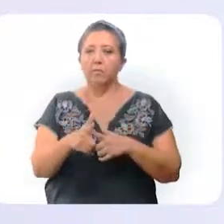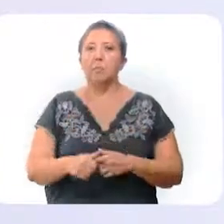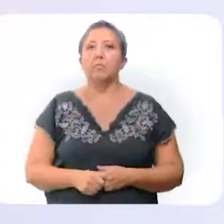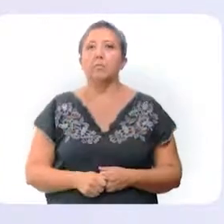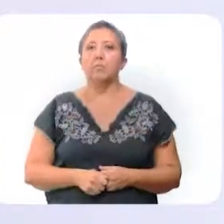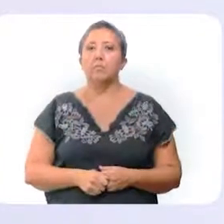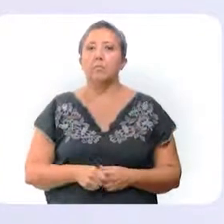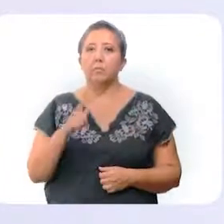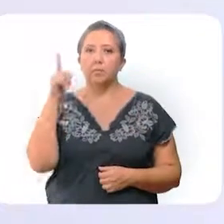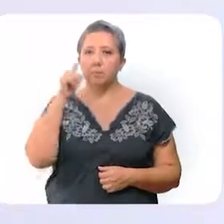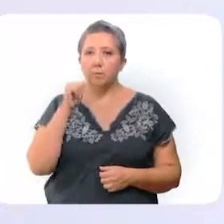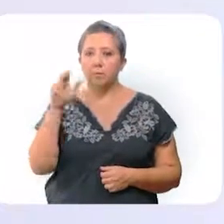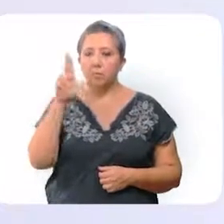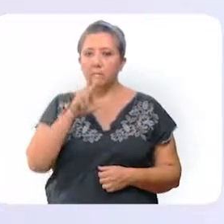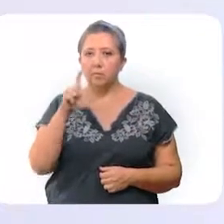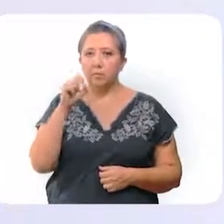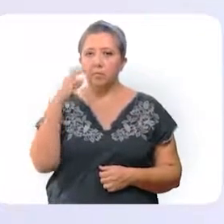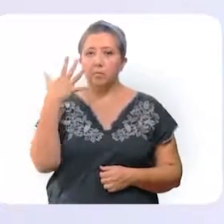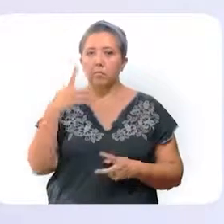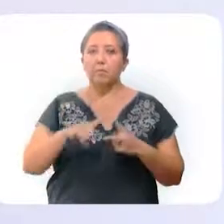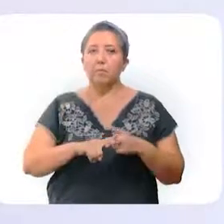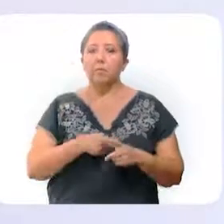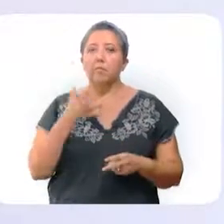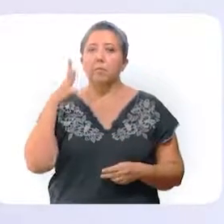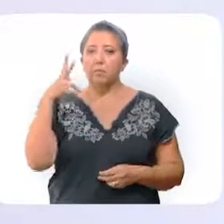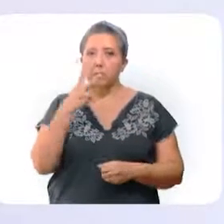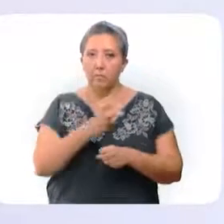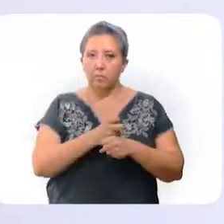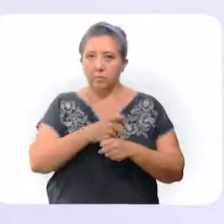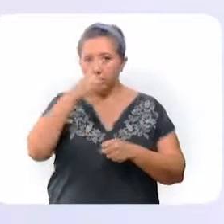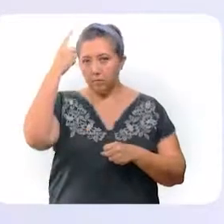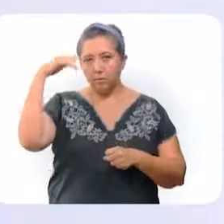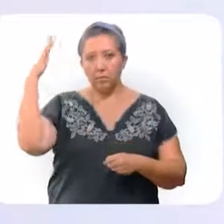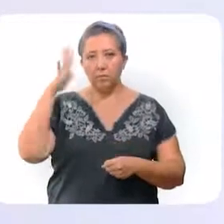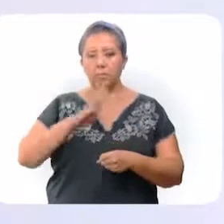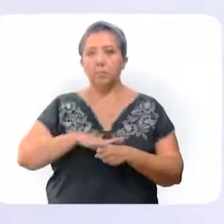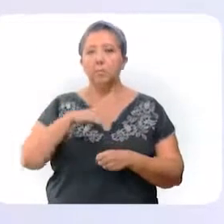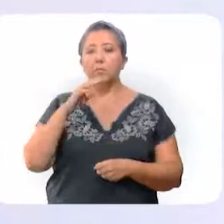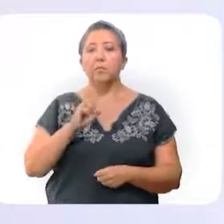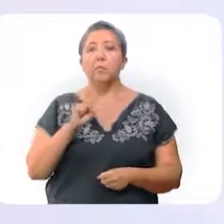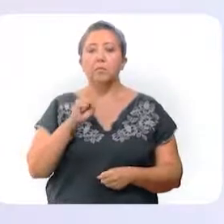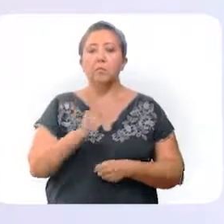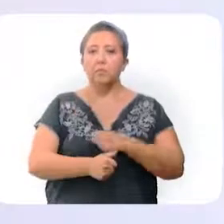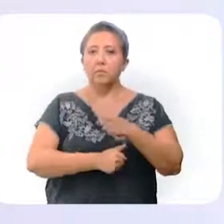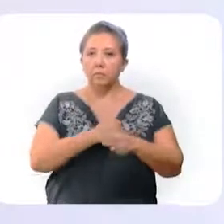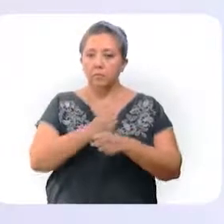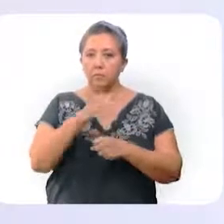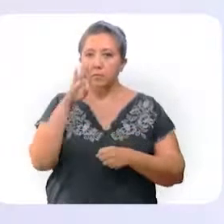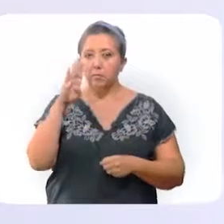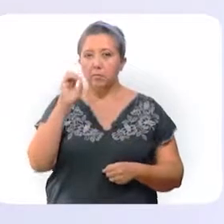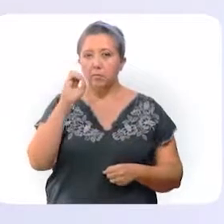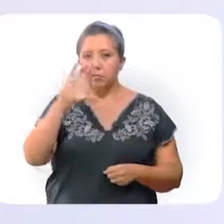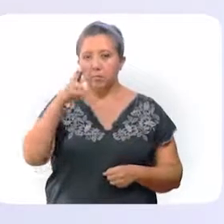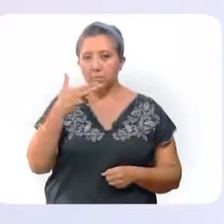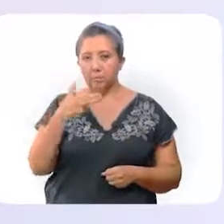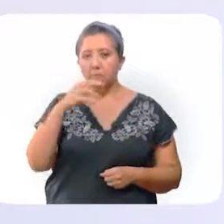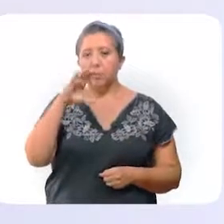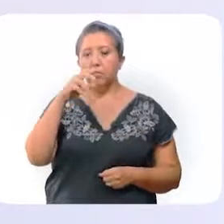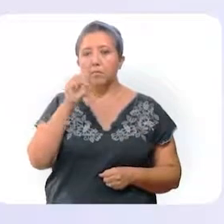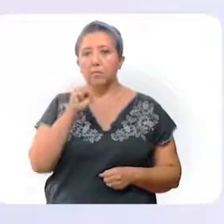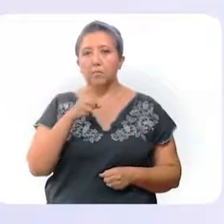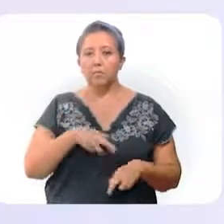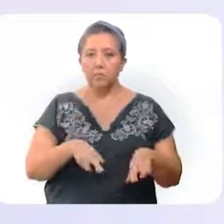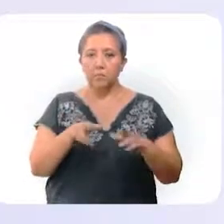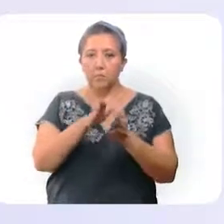siguiente. Mañana, martes 25, iniciará la aplicación de segunda dosis para adultos mayores de más de 60 años en Mocochá, Chichimilá,